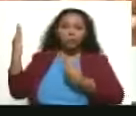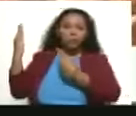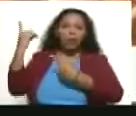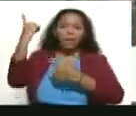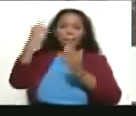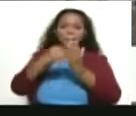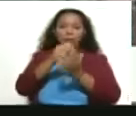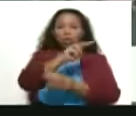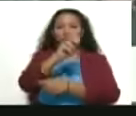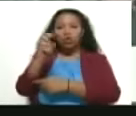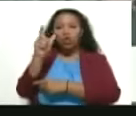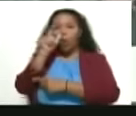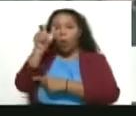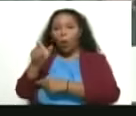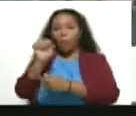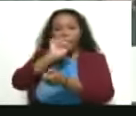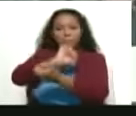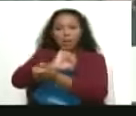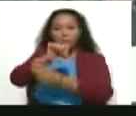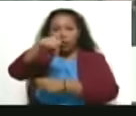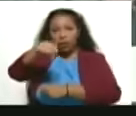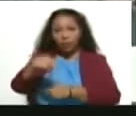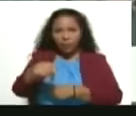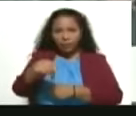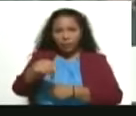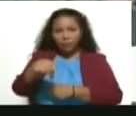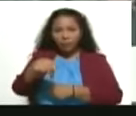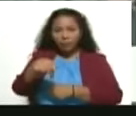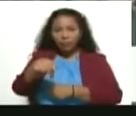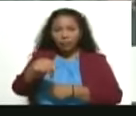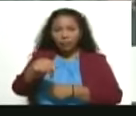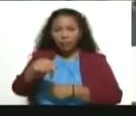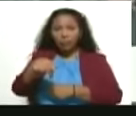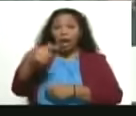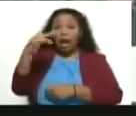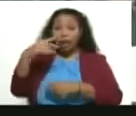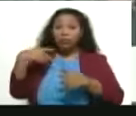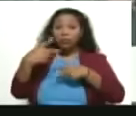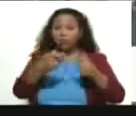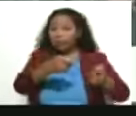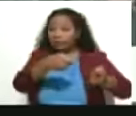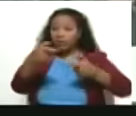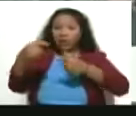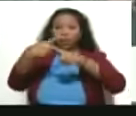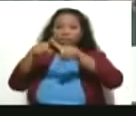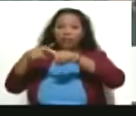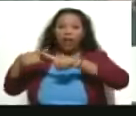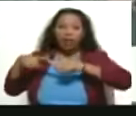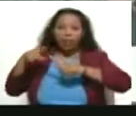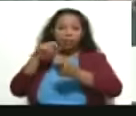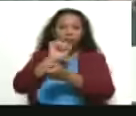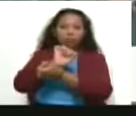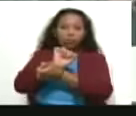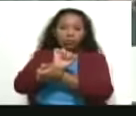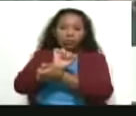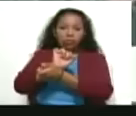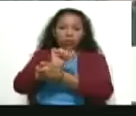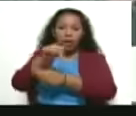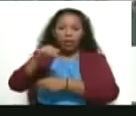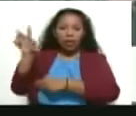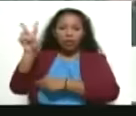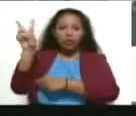1.228 privados de libertad que se encontraban acá están en proceso de traslado a los distintos centros del